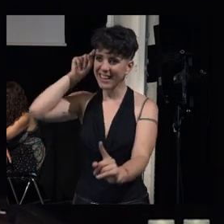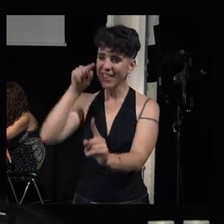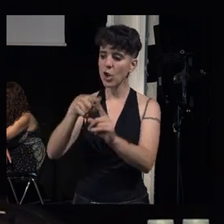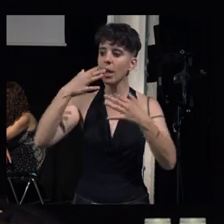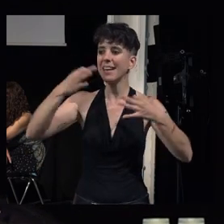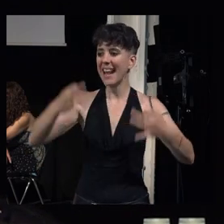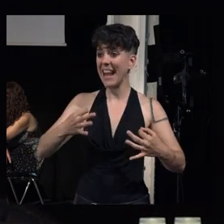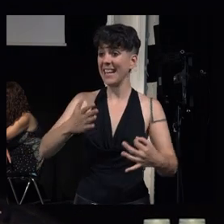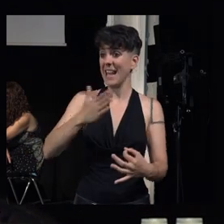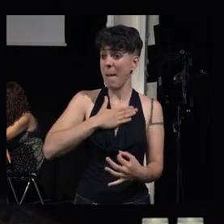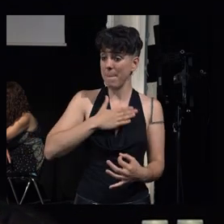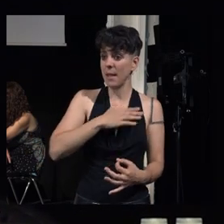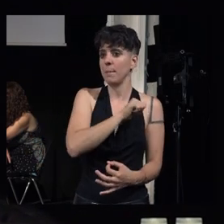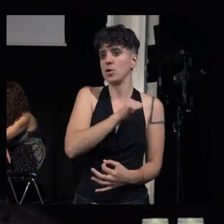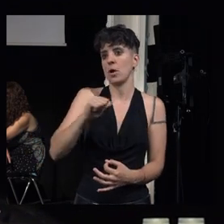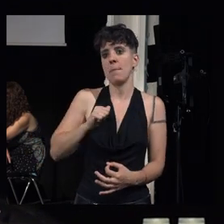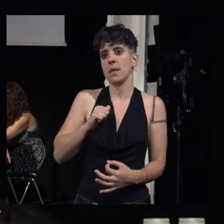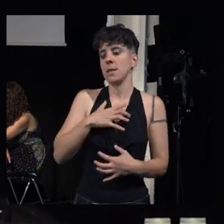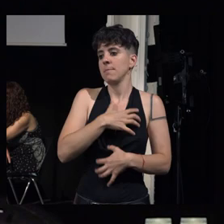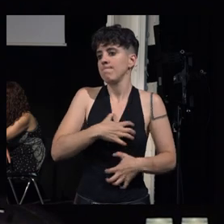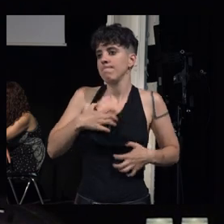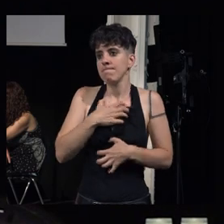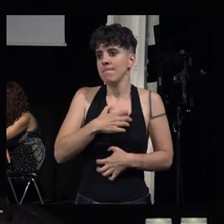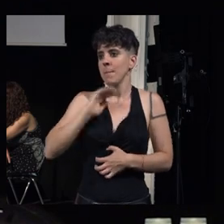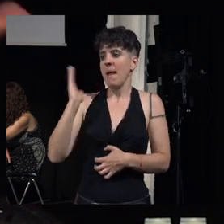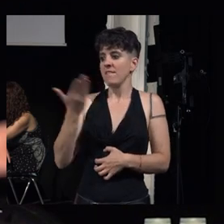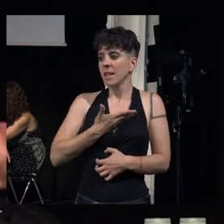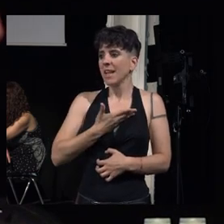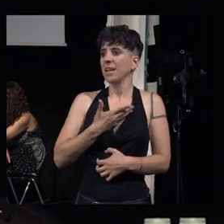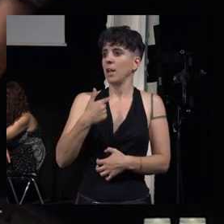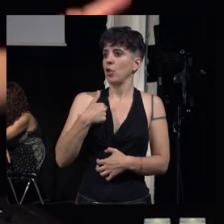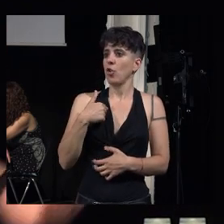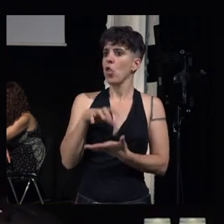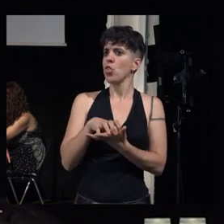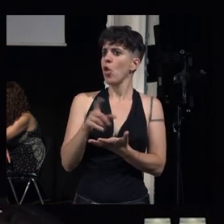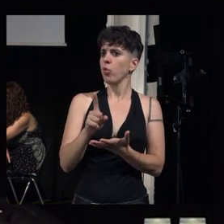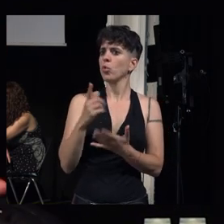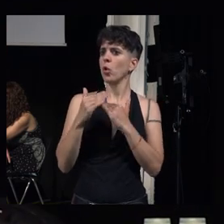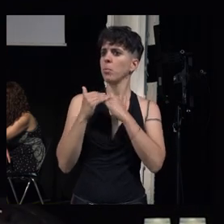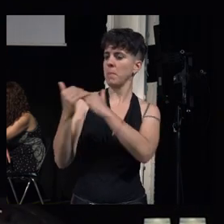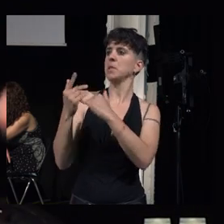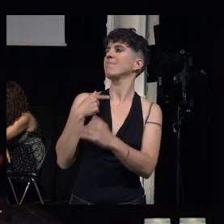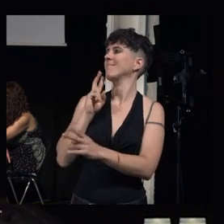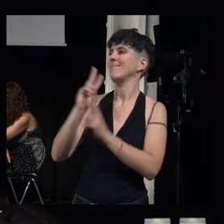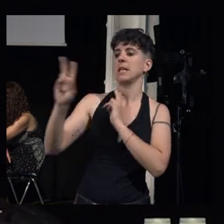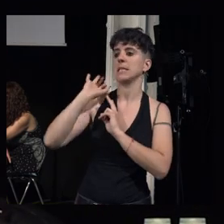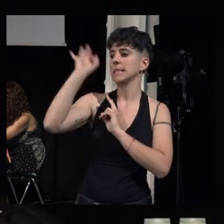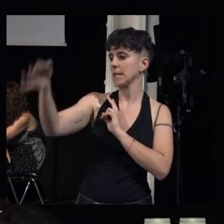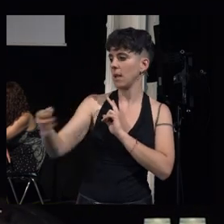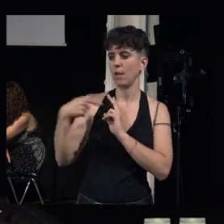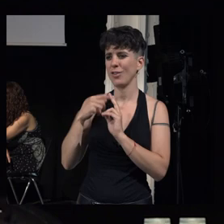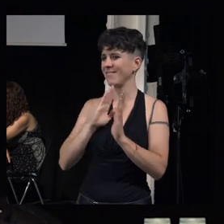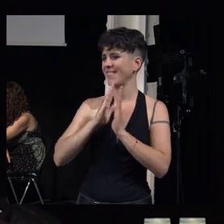a mí, al menos personalmente, me mueve y es lo que ha hecho que no dude en decir que sí cuando me han invitado, ¿no? Y que haya venido hoy aquí